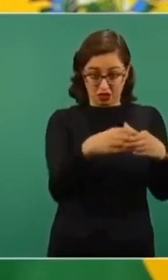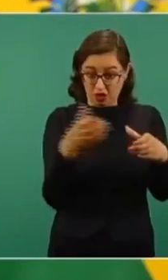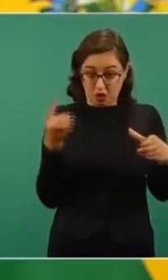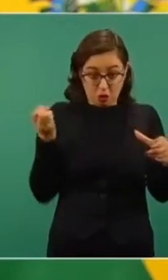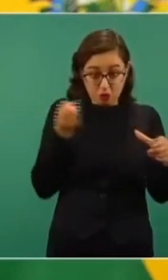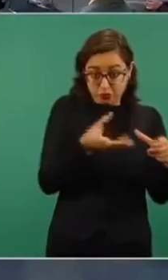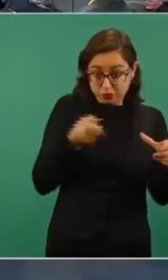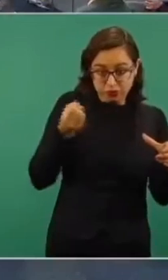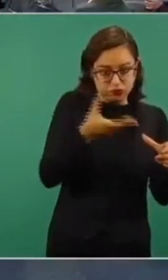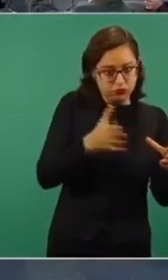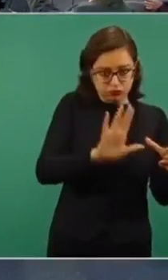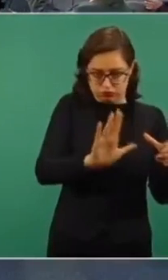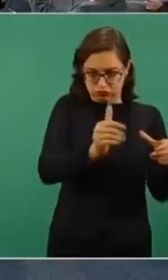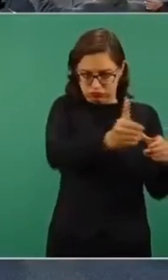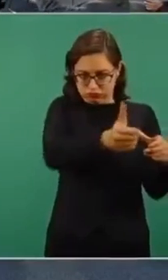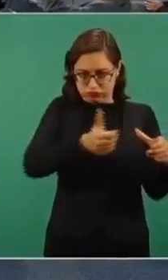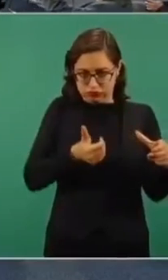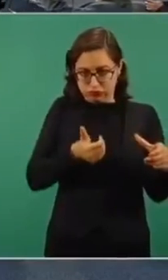oportunidades a todos.